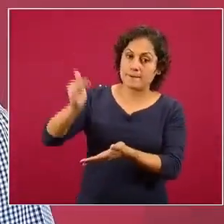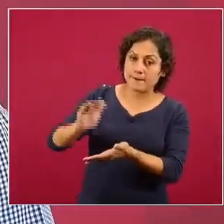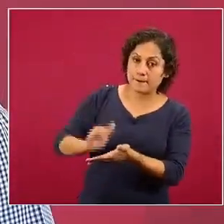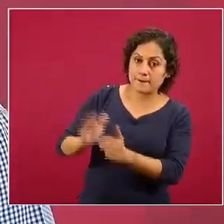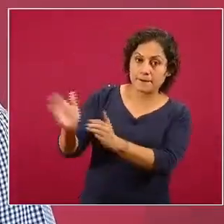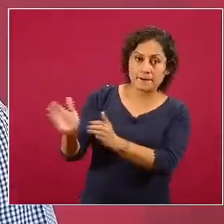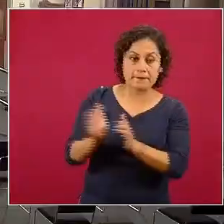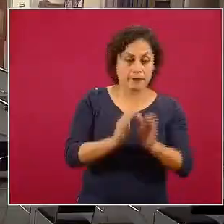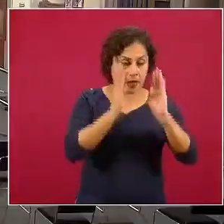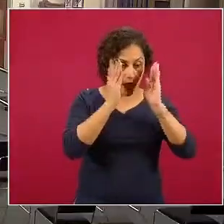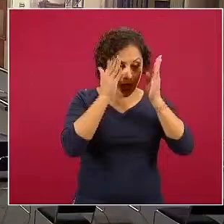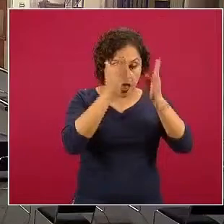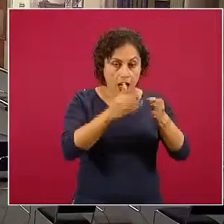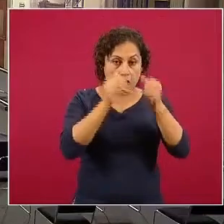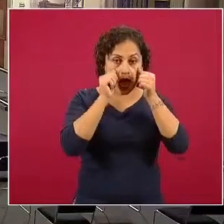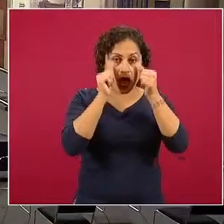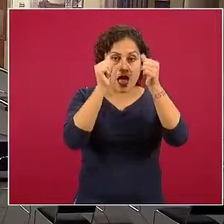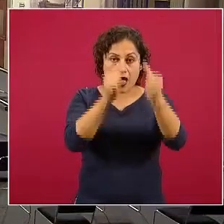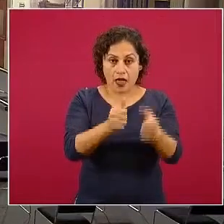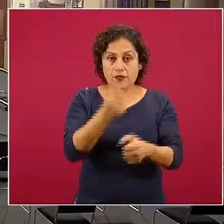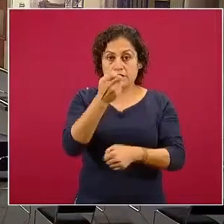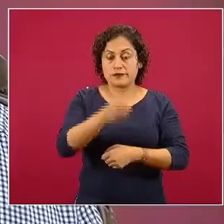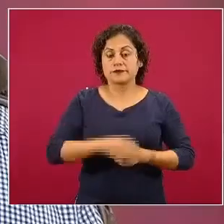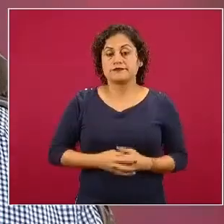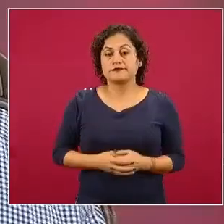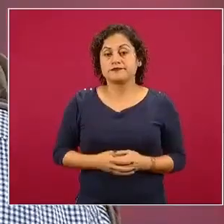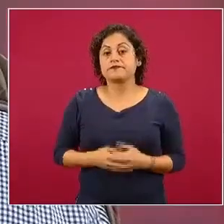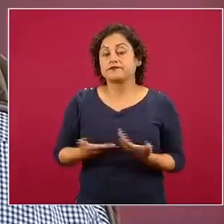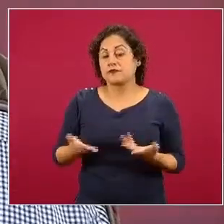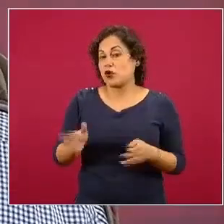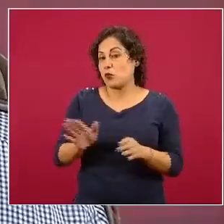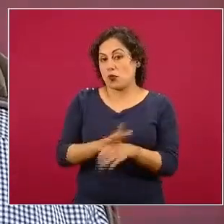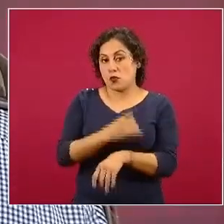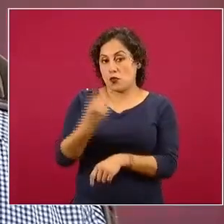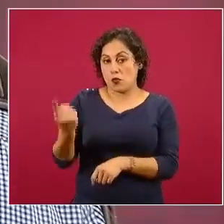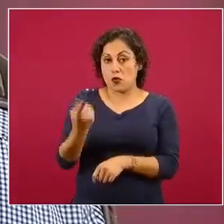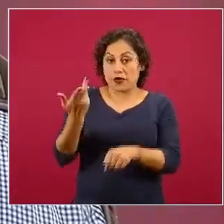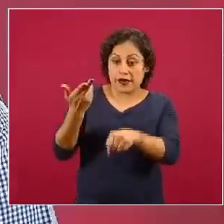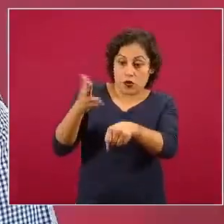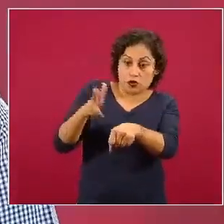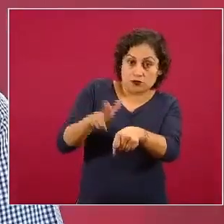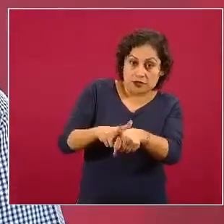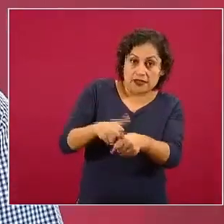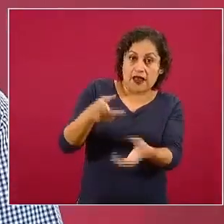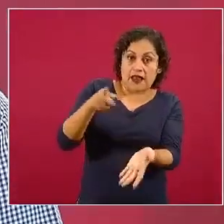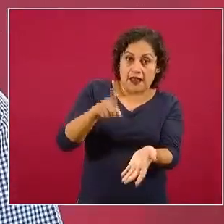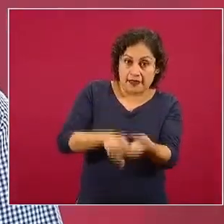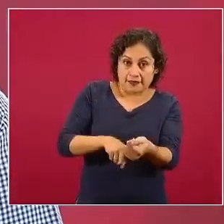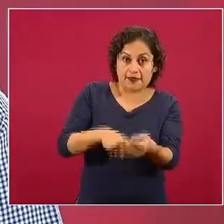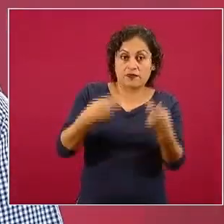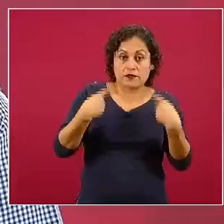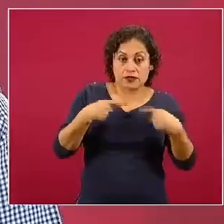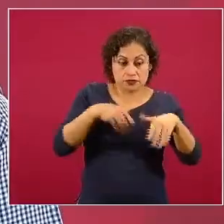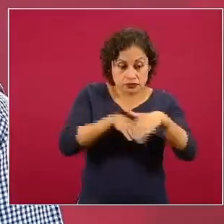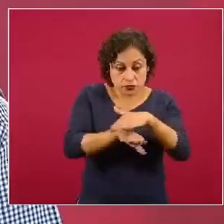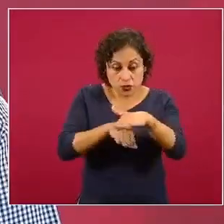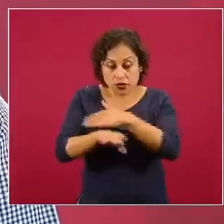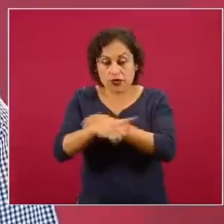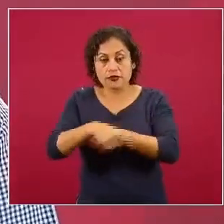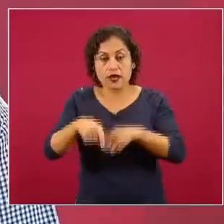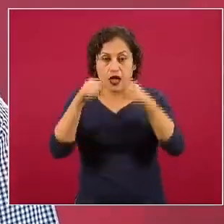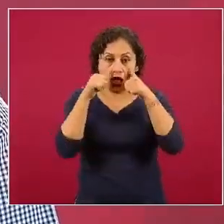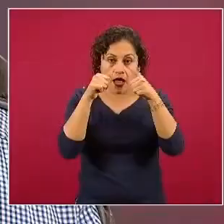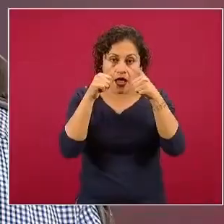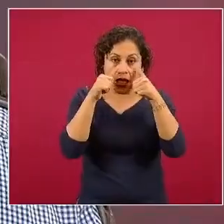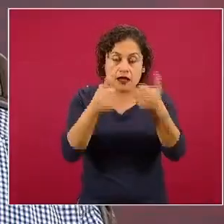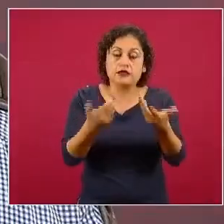por COVID-19, muy importante decirlo, cuando esta depende de la atención médica. Lamentablemente, no todo depende